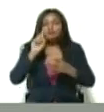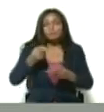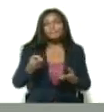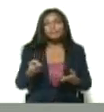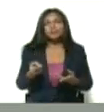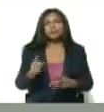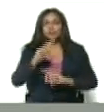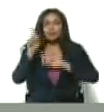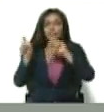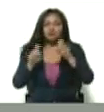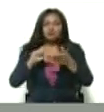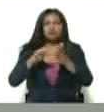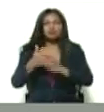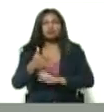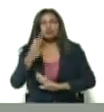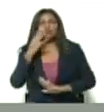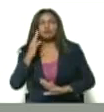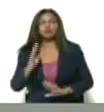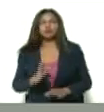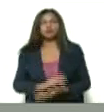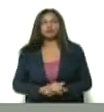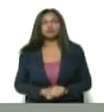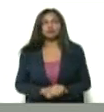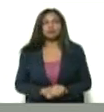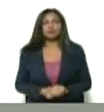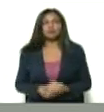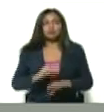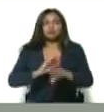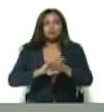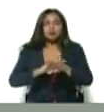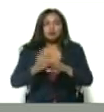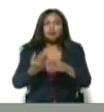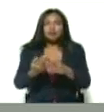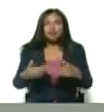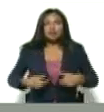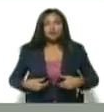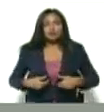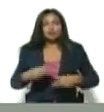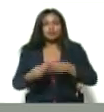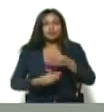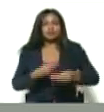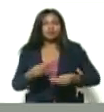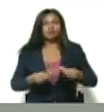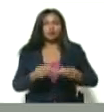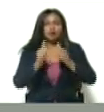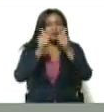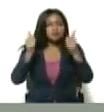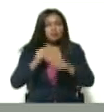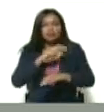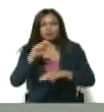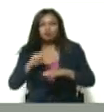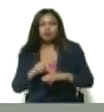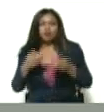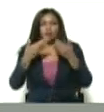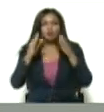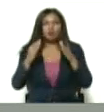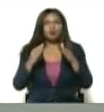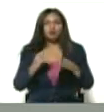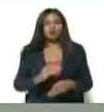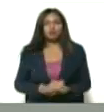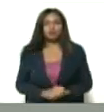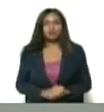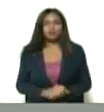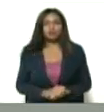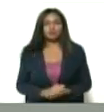un comentario y una pregunta sobre este aspecto, ¿no? Dime, William. Porque ciertamente el esfuerzo que está haciendo el Sistema Nacional Público de Salud, que está